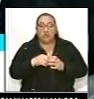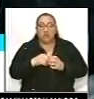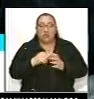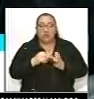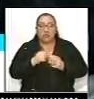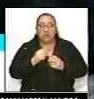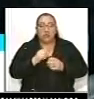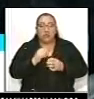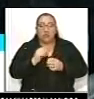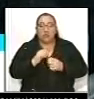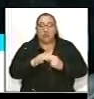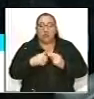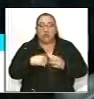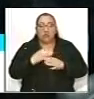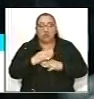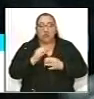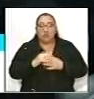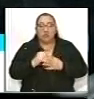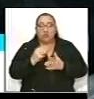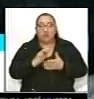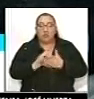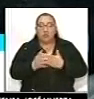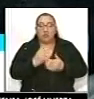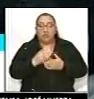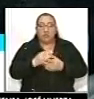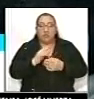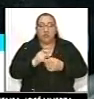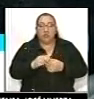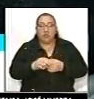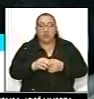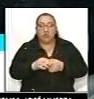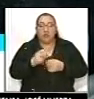no va a poder acceder con facilidad